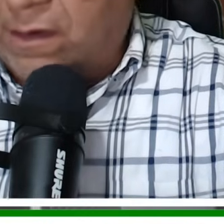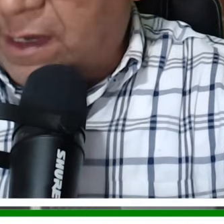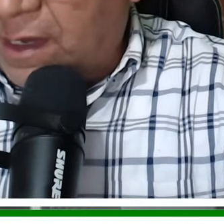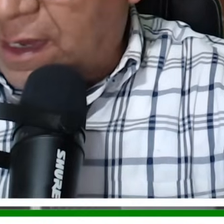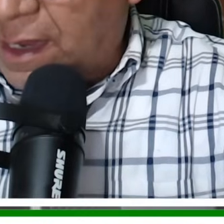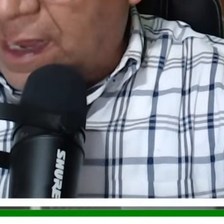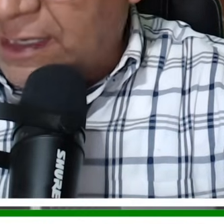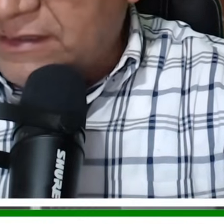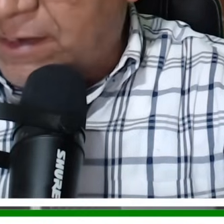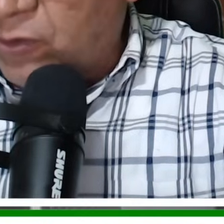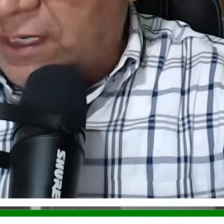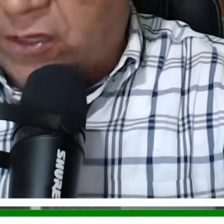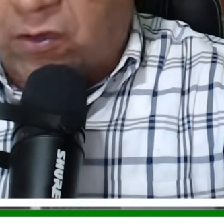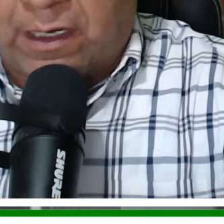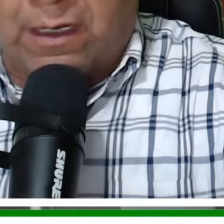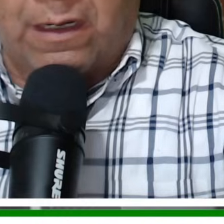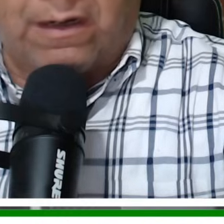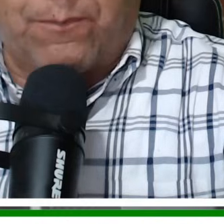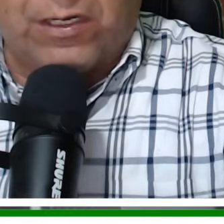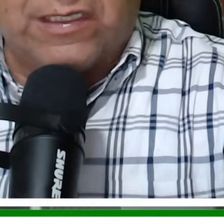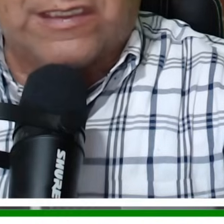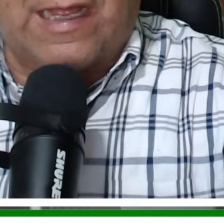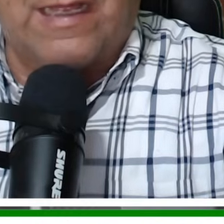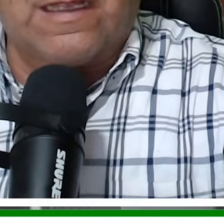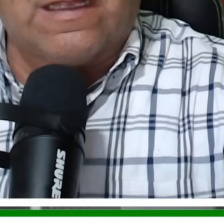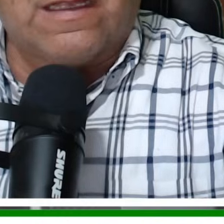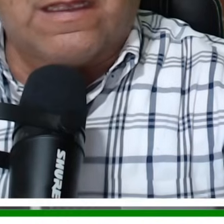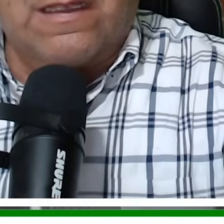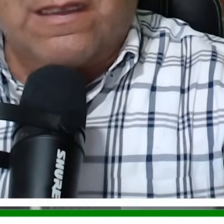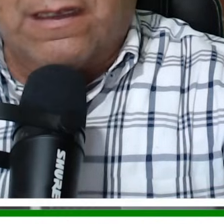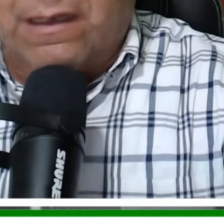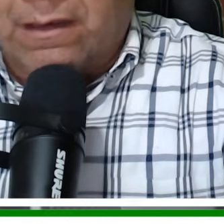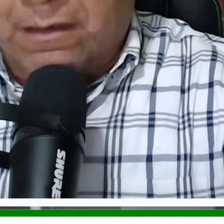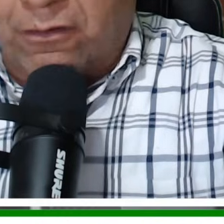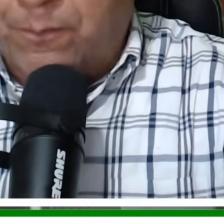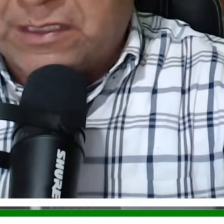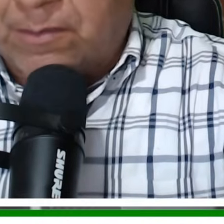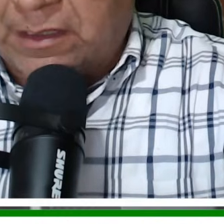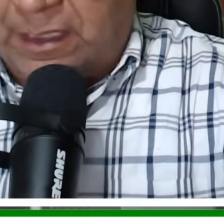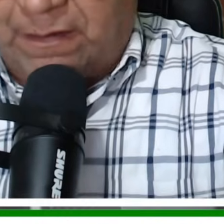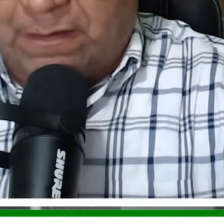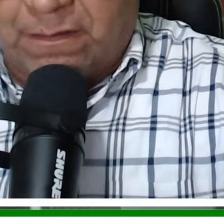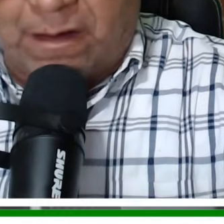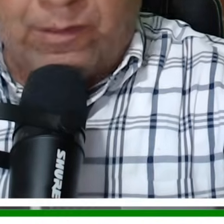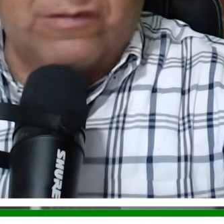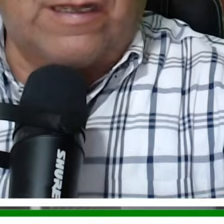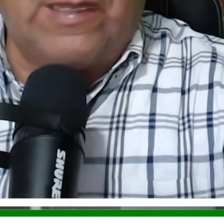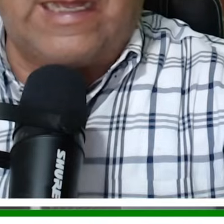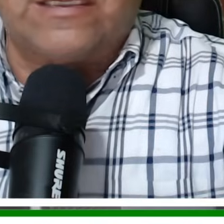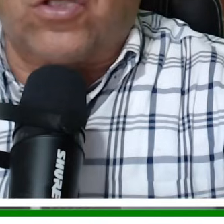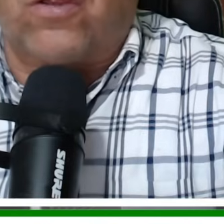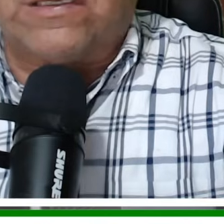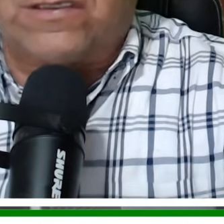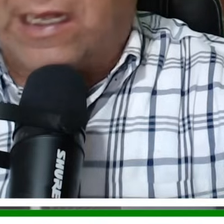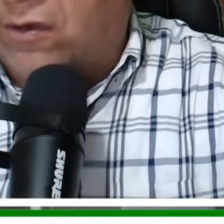oponiendo a que sea moderador el periodista López San Martín. Amigos y